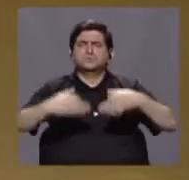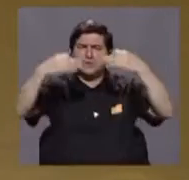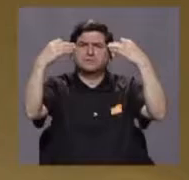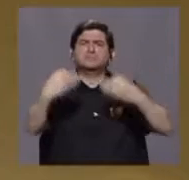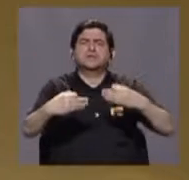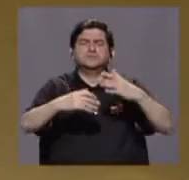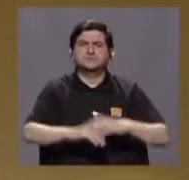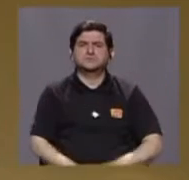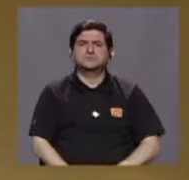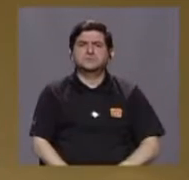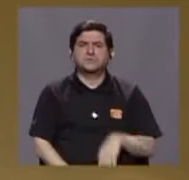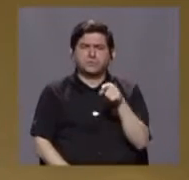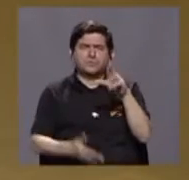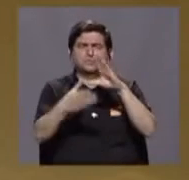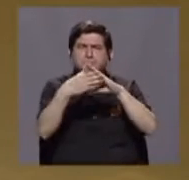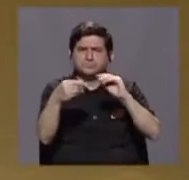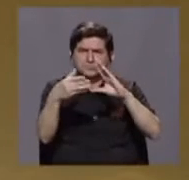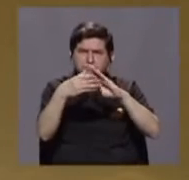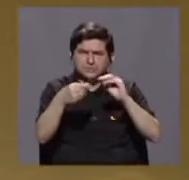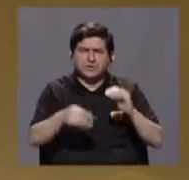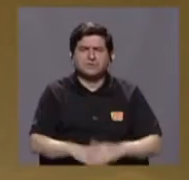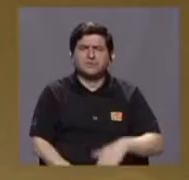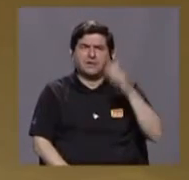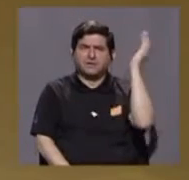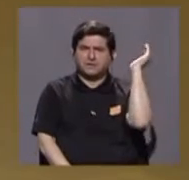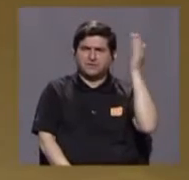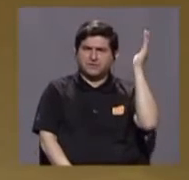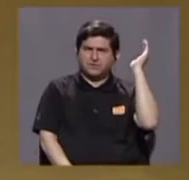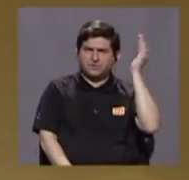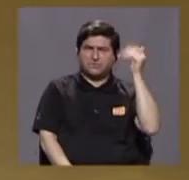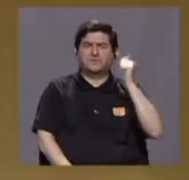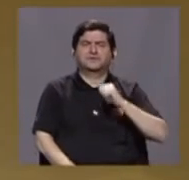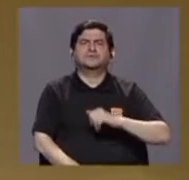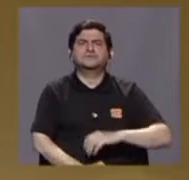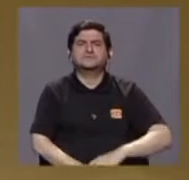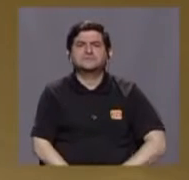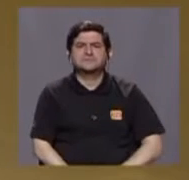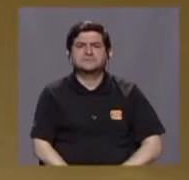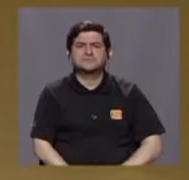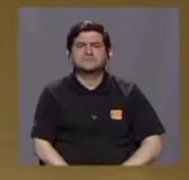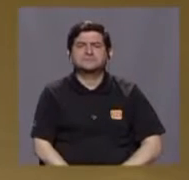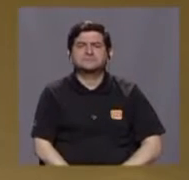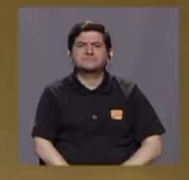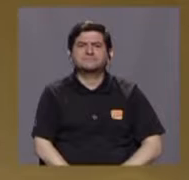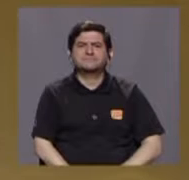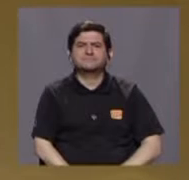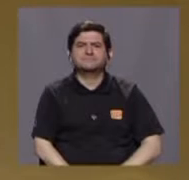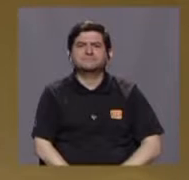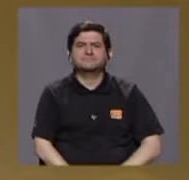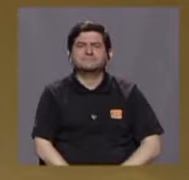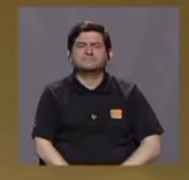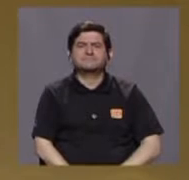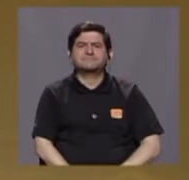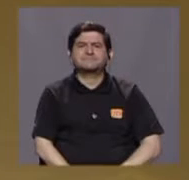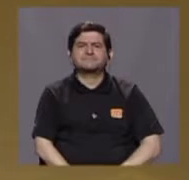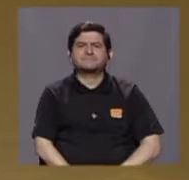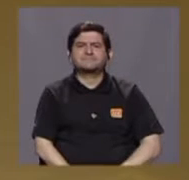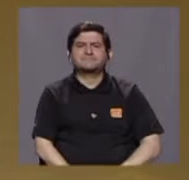decisiones, las contabas en la conferencia esa, y